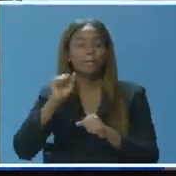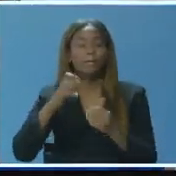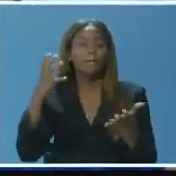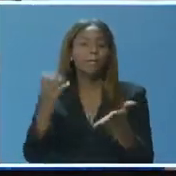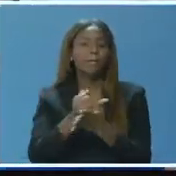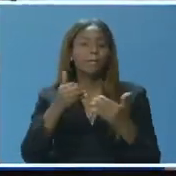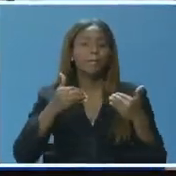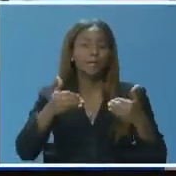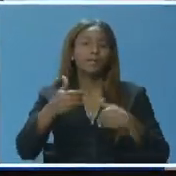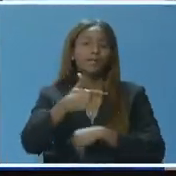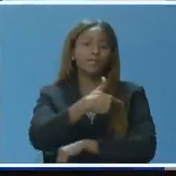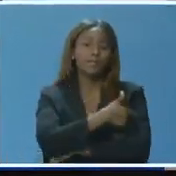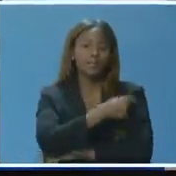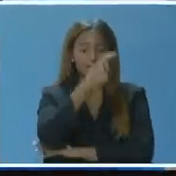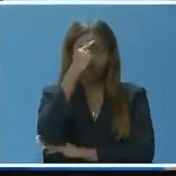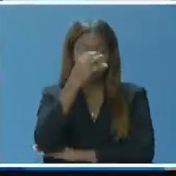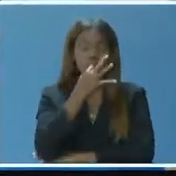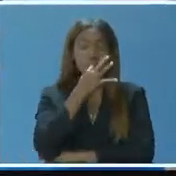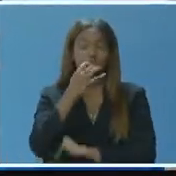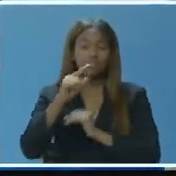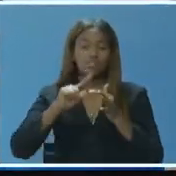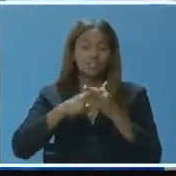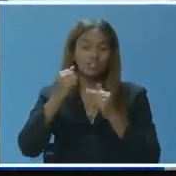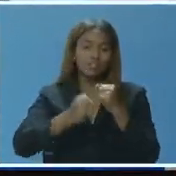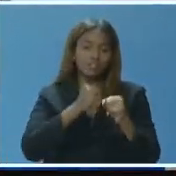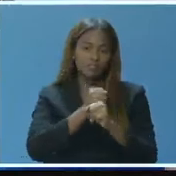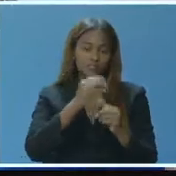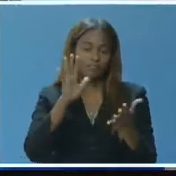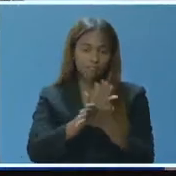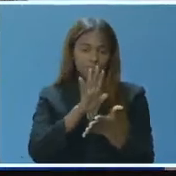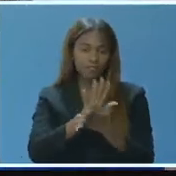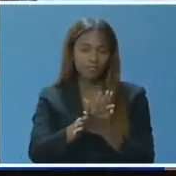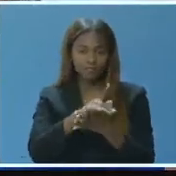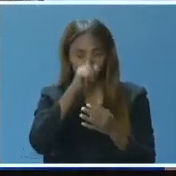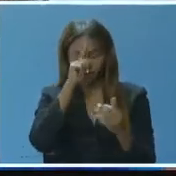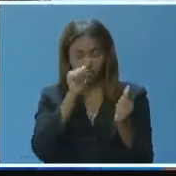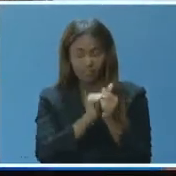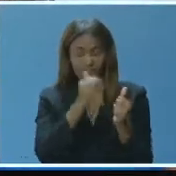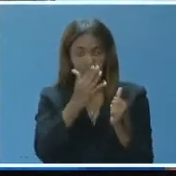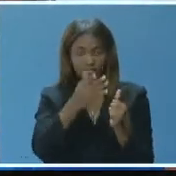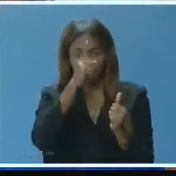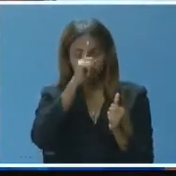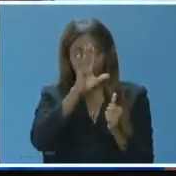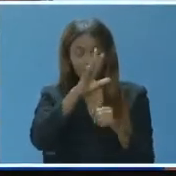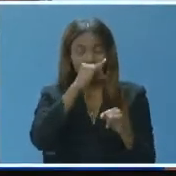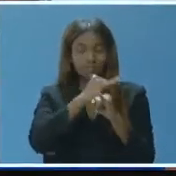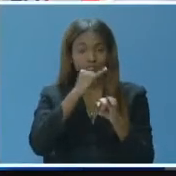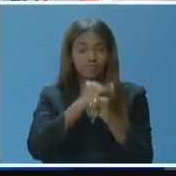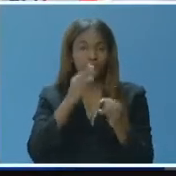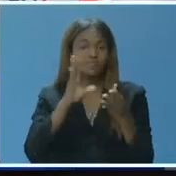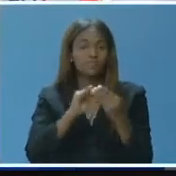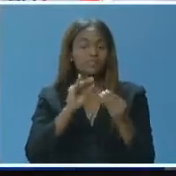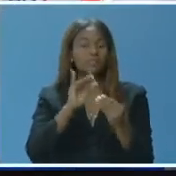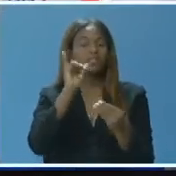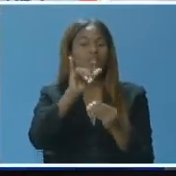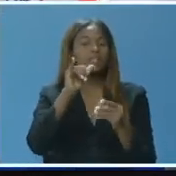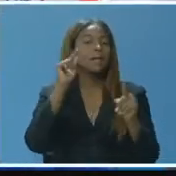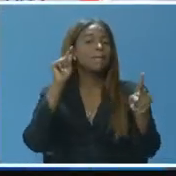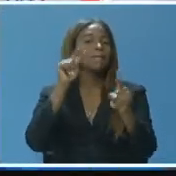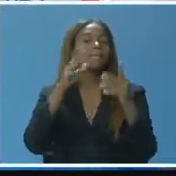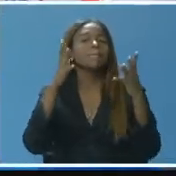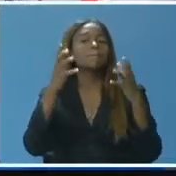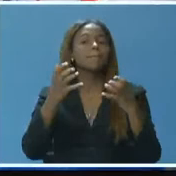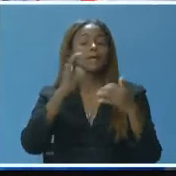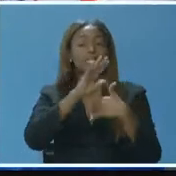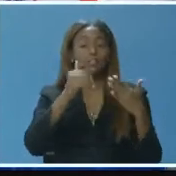de ser vacunado previo al inicio del año escolar. La directora de gestión humana de la entidad detalló que la meta es lograr que